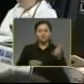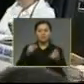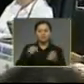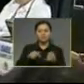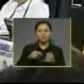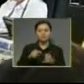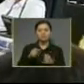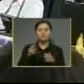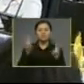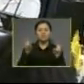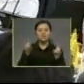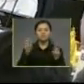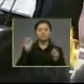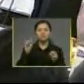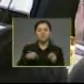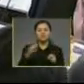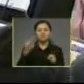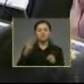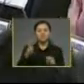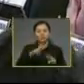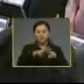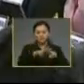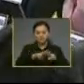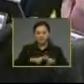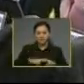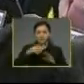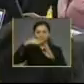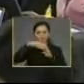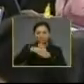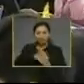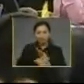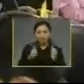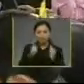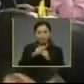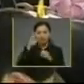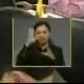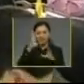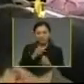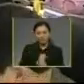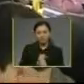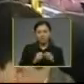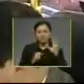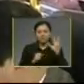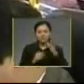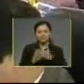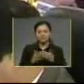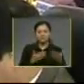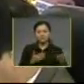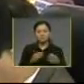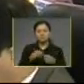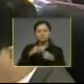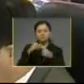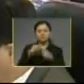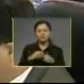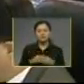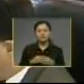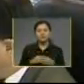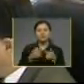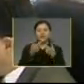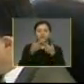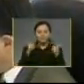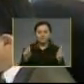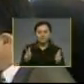textos tienen que ser revisados profundamente con el enfoque de que hay tres cosas fundamentales, insisto: la